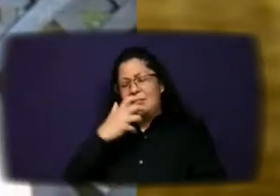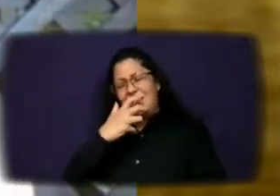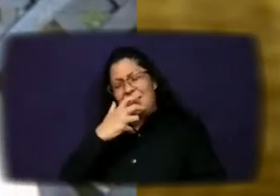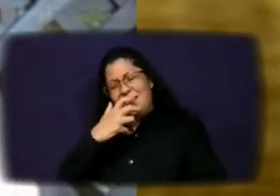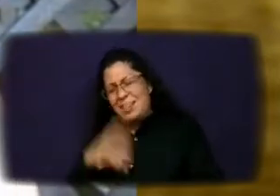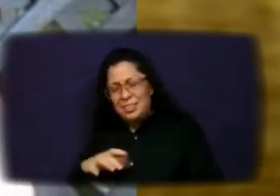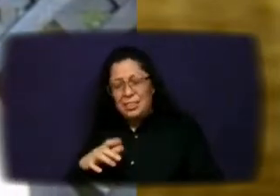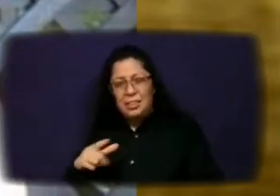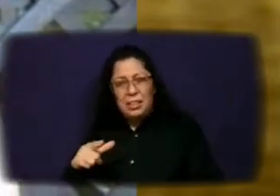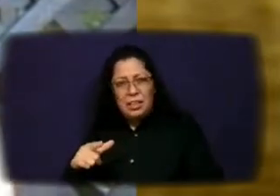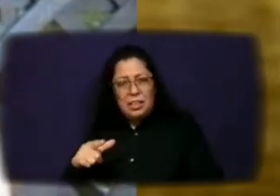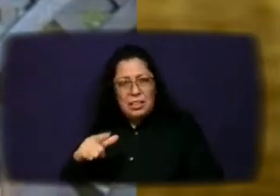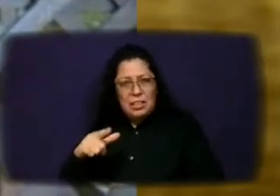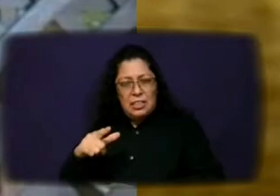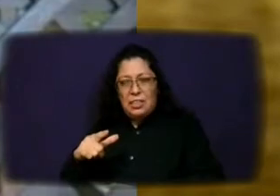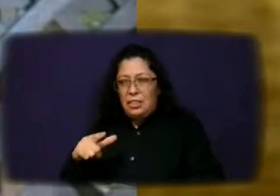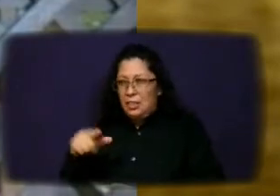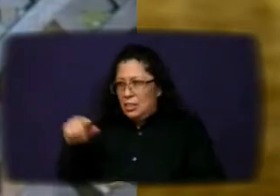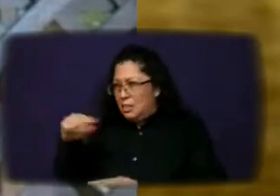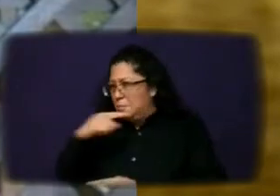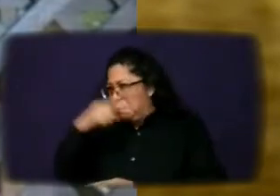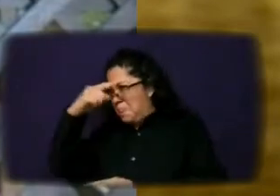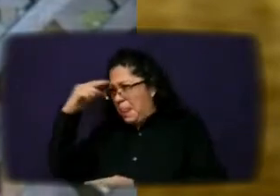golpea el asfalto negro.